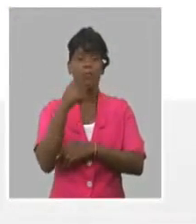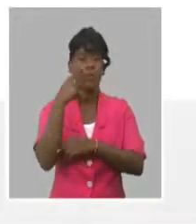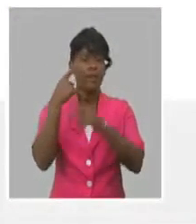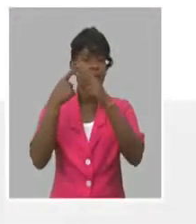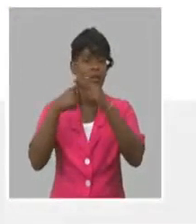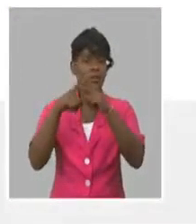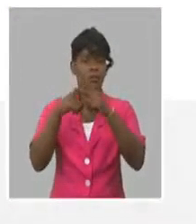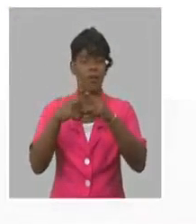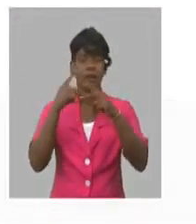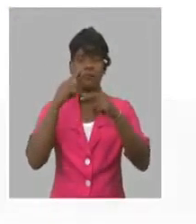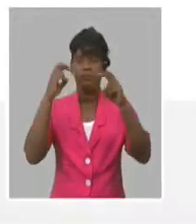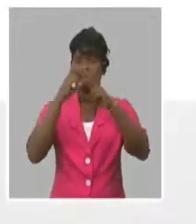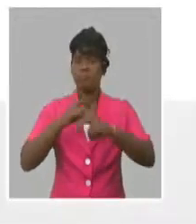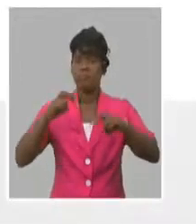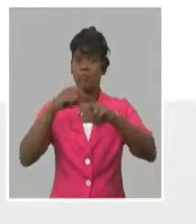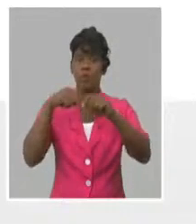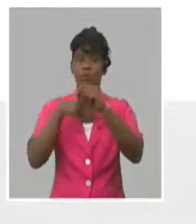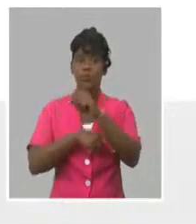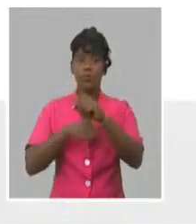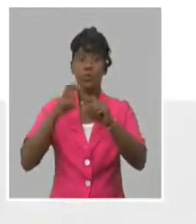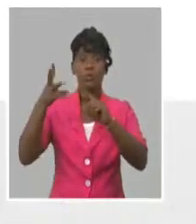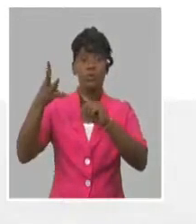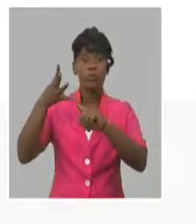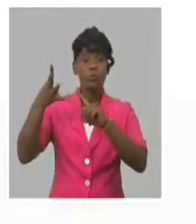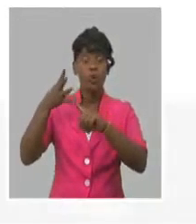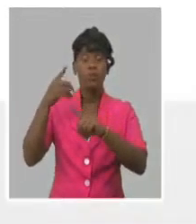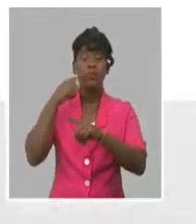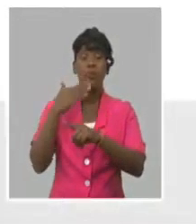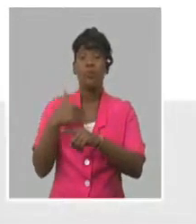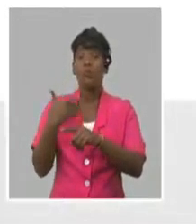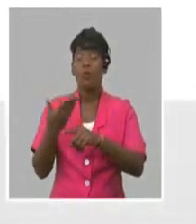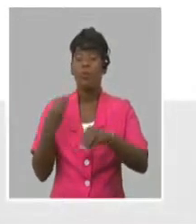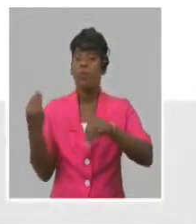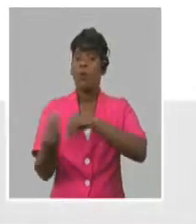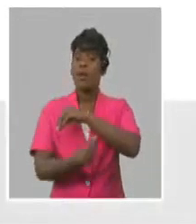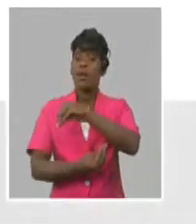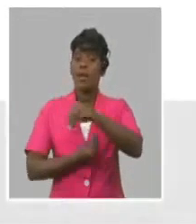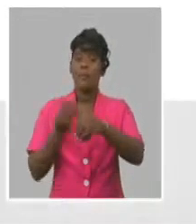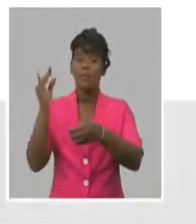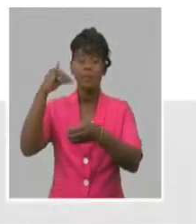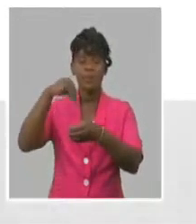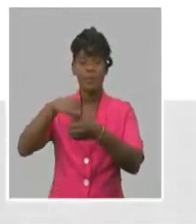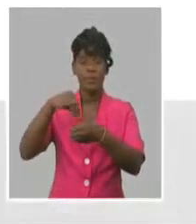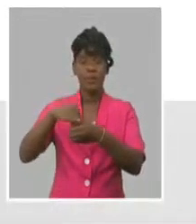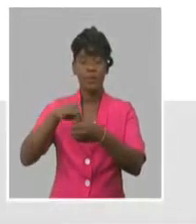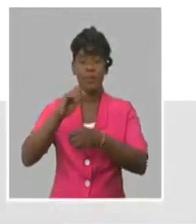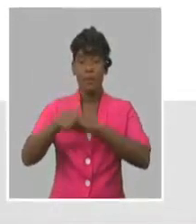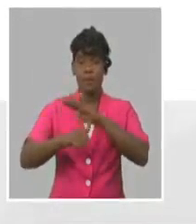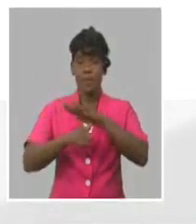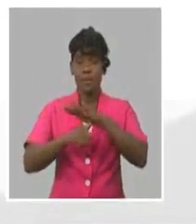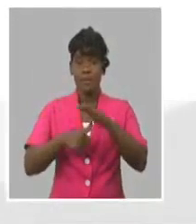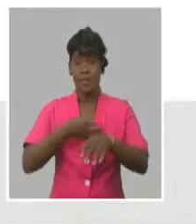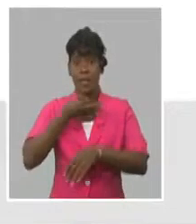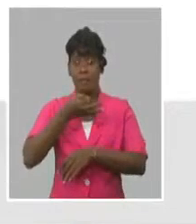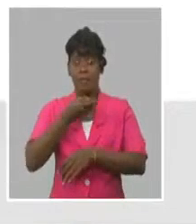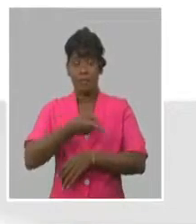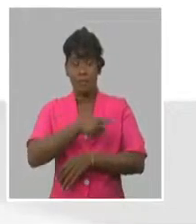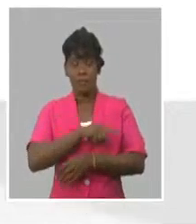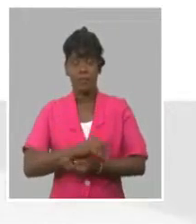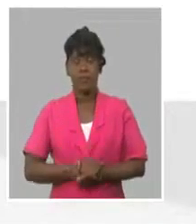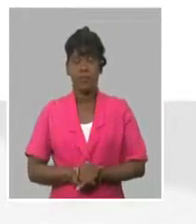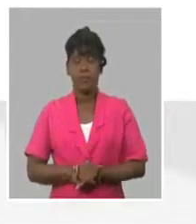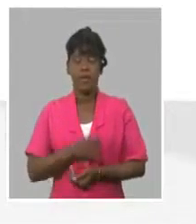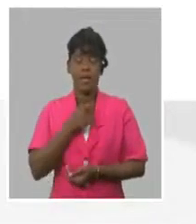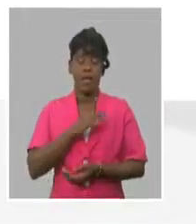hacer una transformación de los ingresos. El presidente decía el otro día en la mesa redonda, si